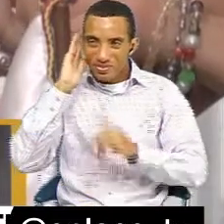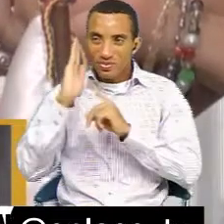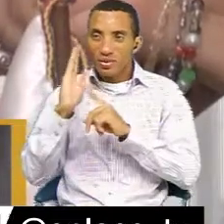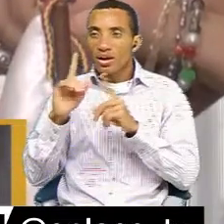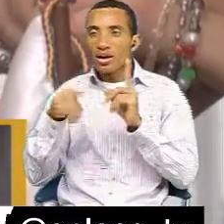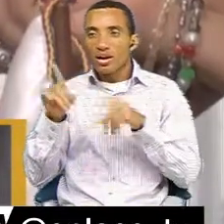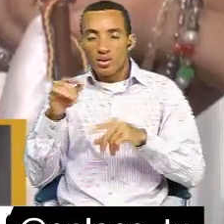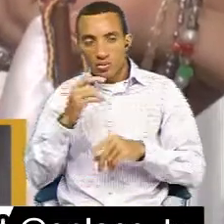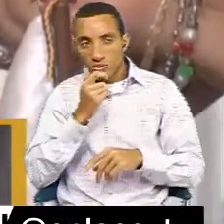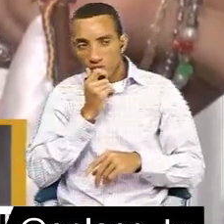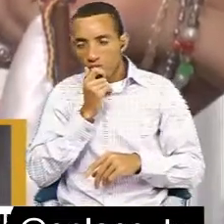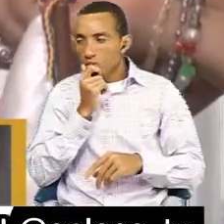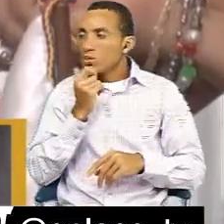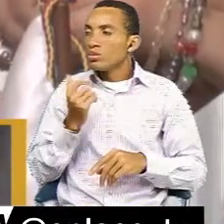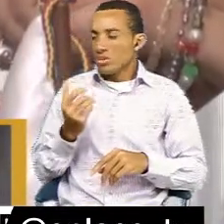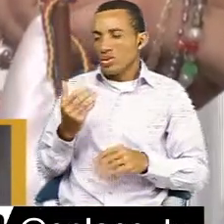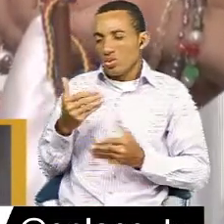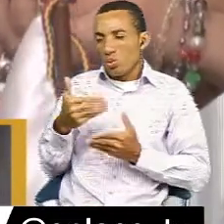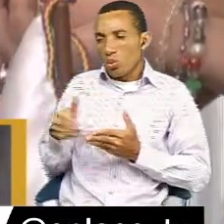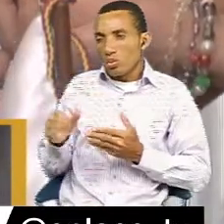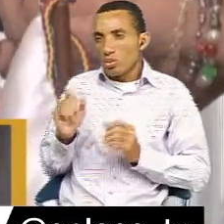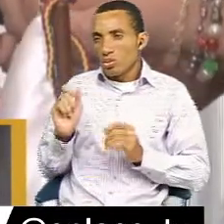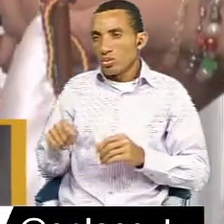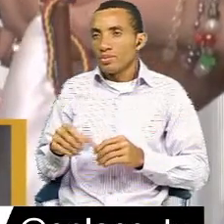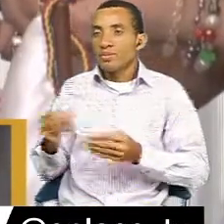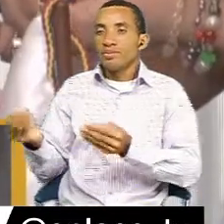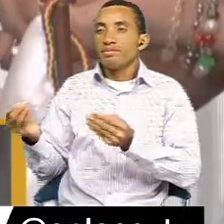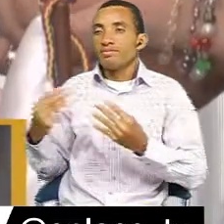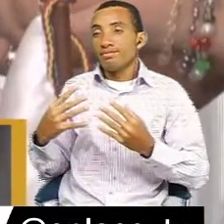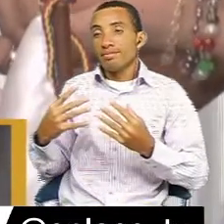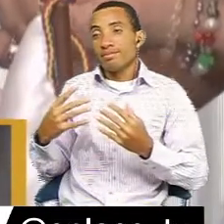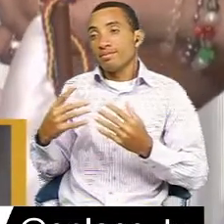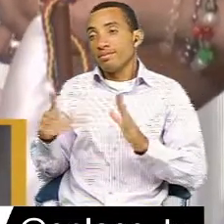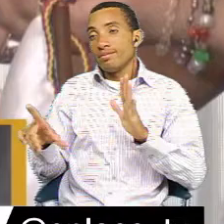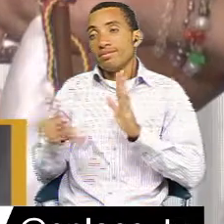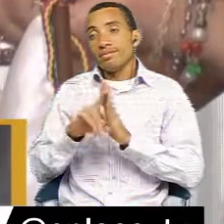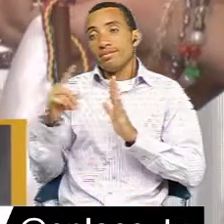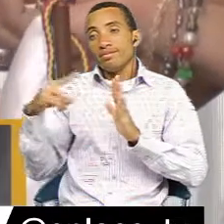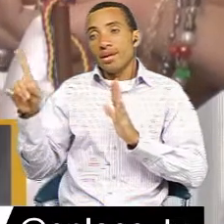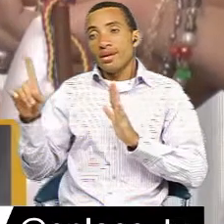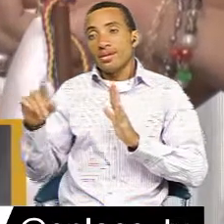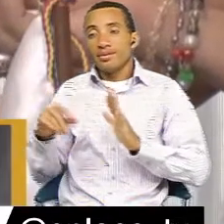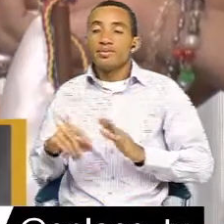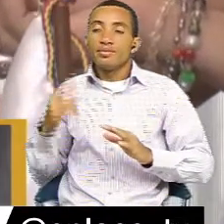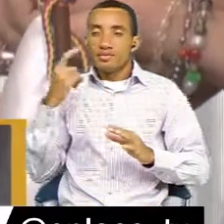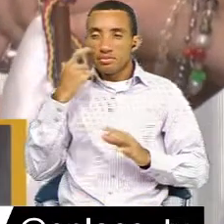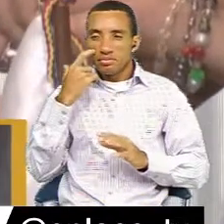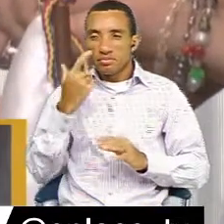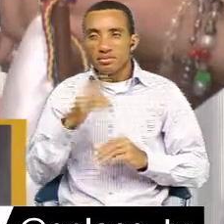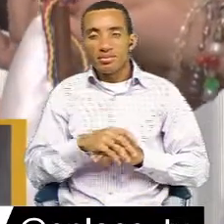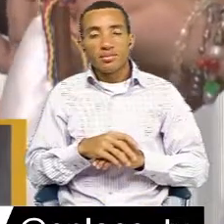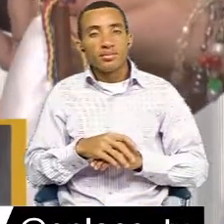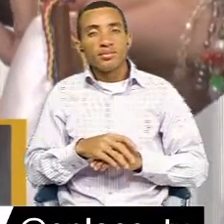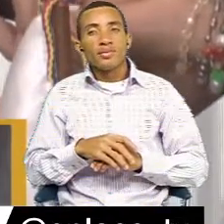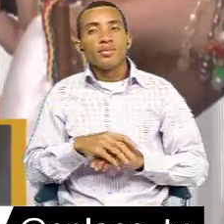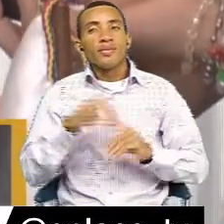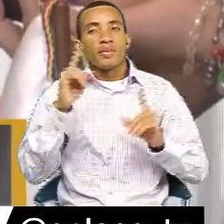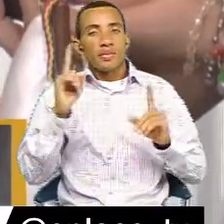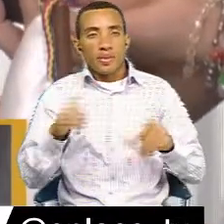alguien que lo está adquiriendo de manera ilegal. Entonces nosotros no podemos mirar estos hechos